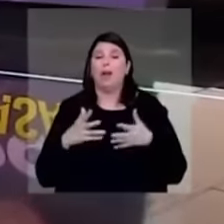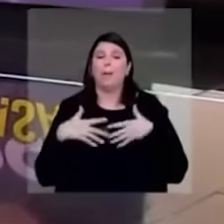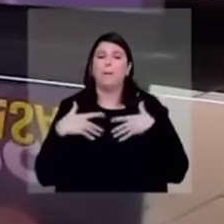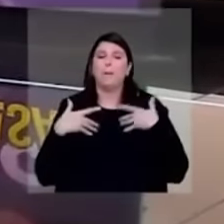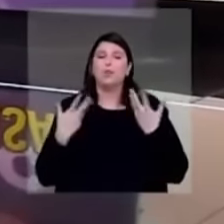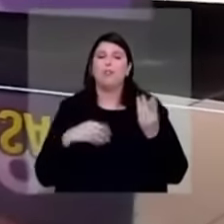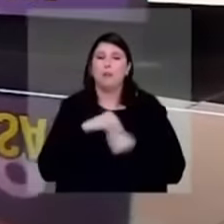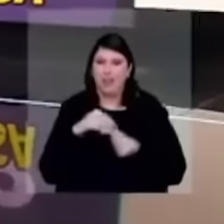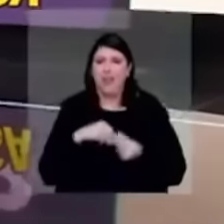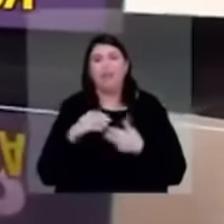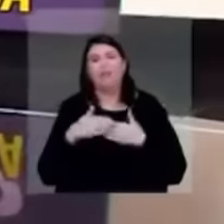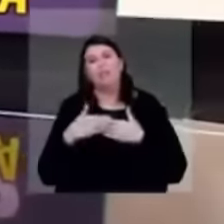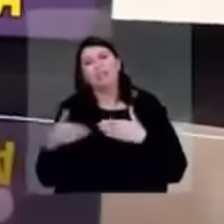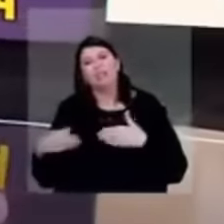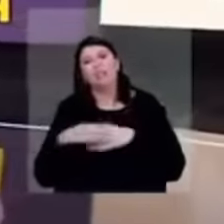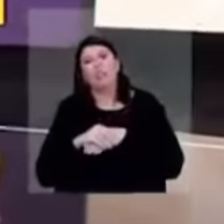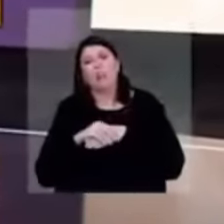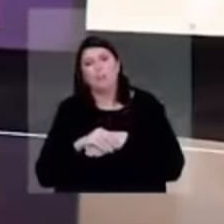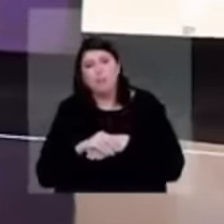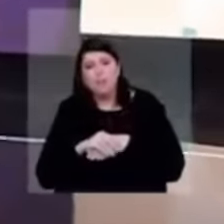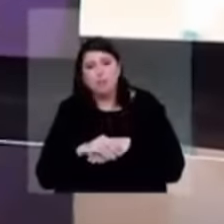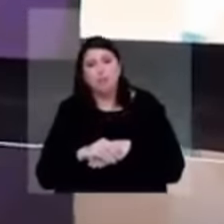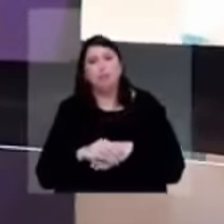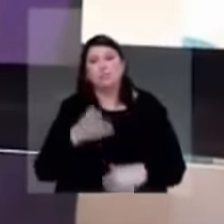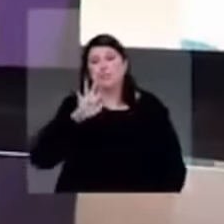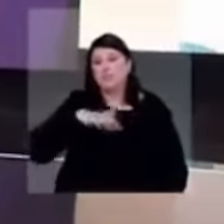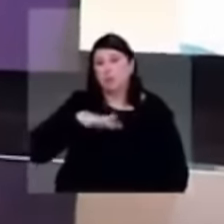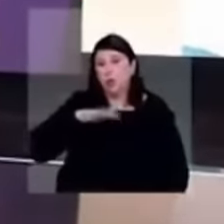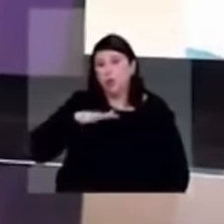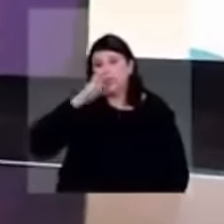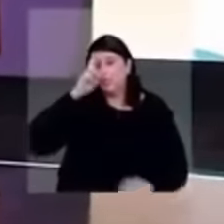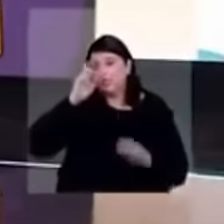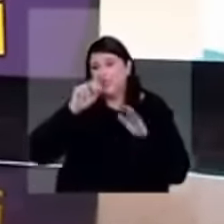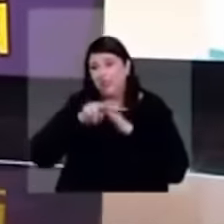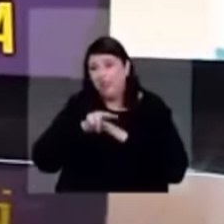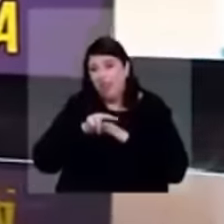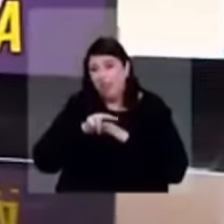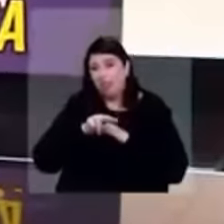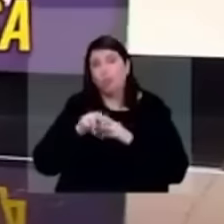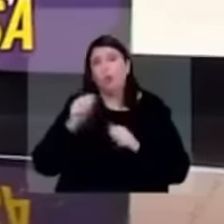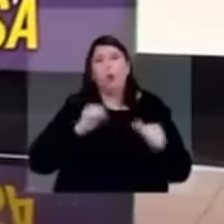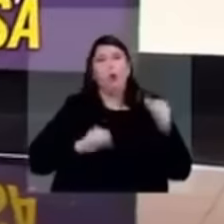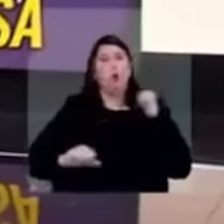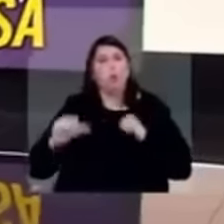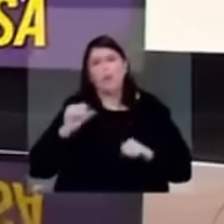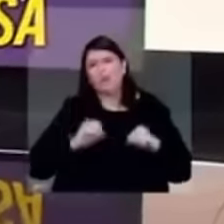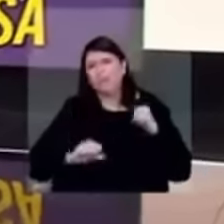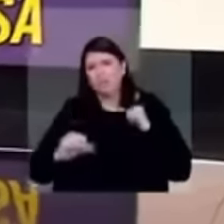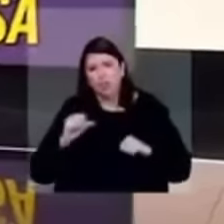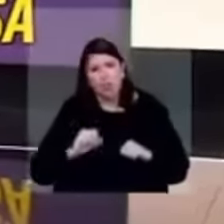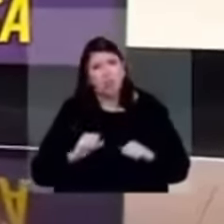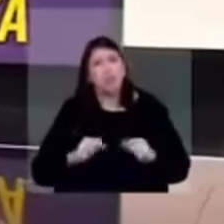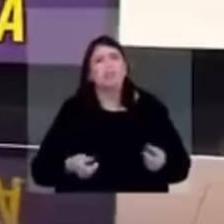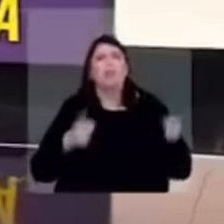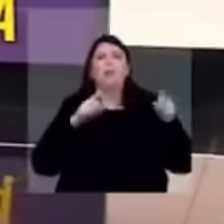familiares, de vecinos, de amigos, bueno, y tras 5 meses de estar internado y con varias operaciones a cuestas, volvió a su casa en